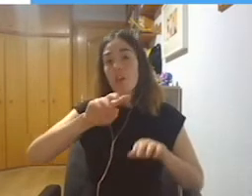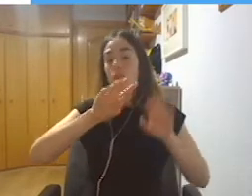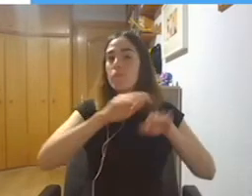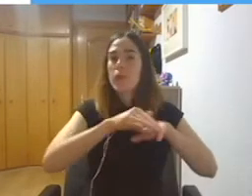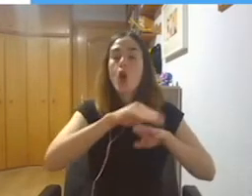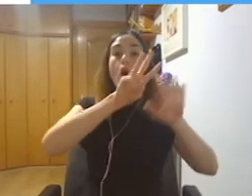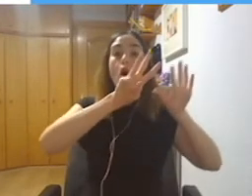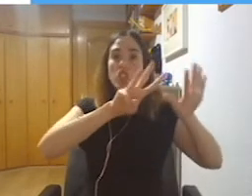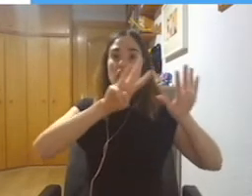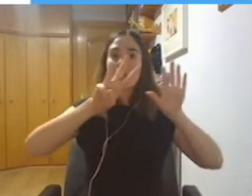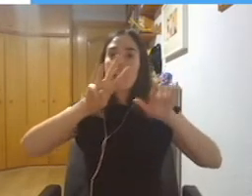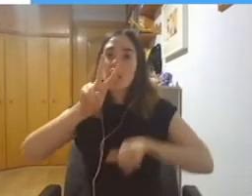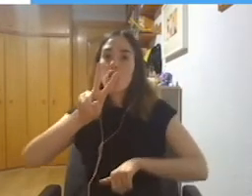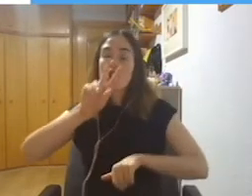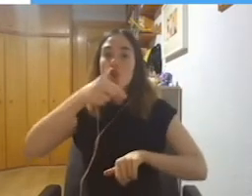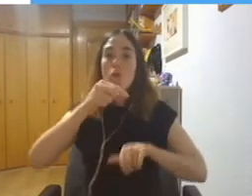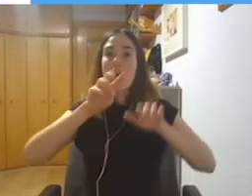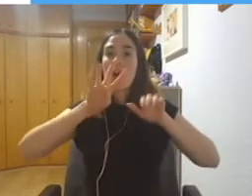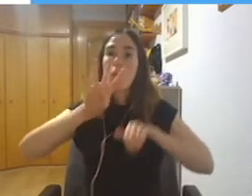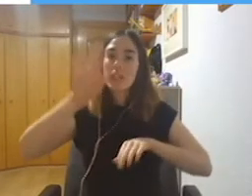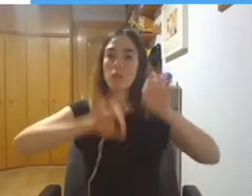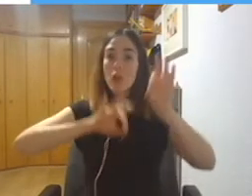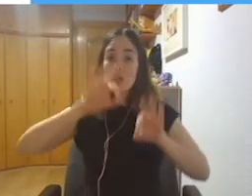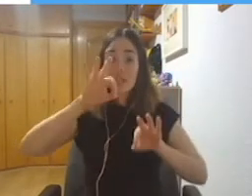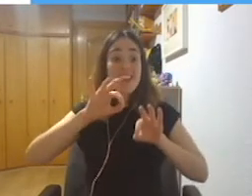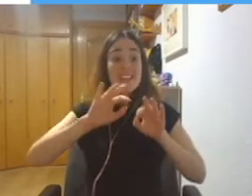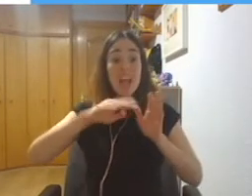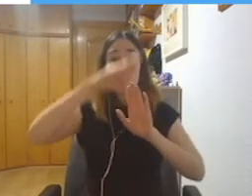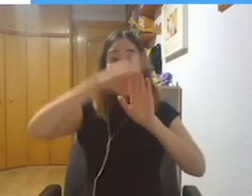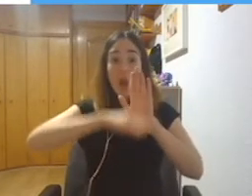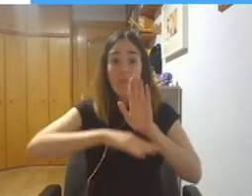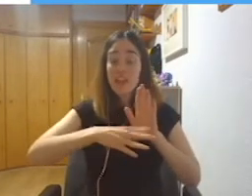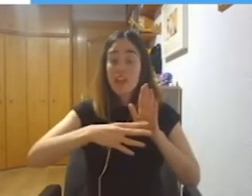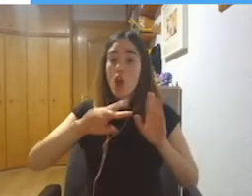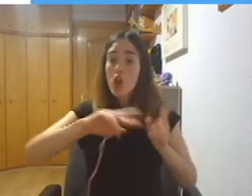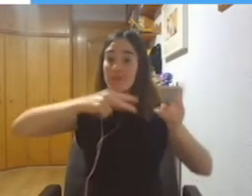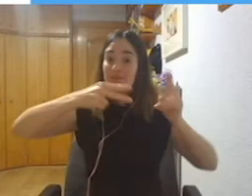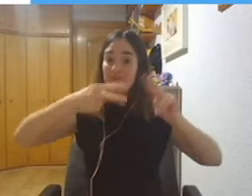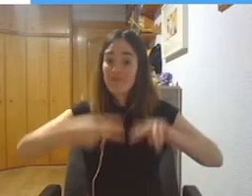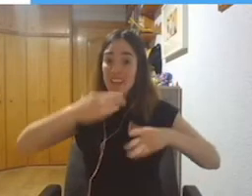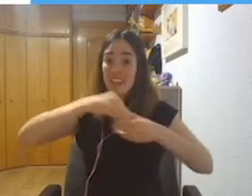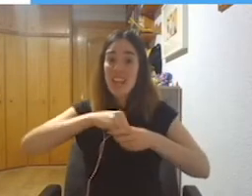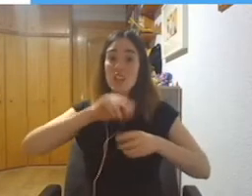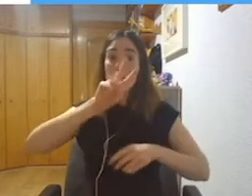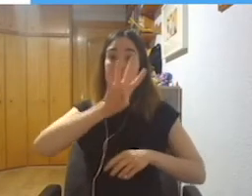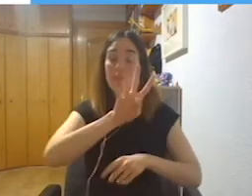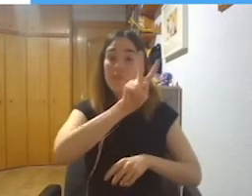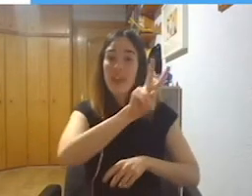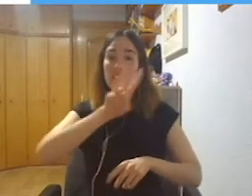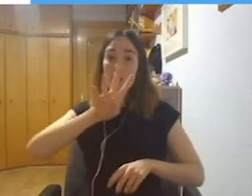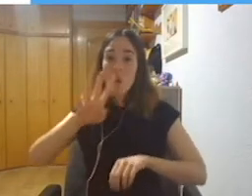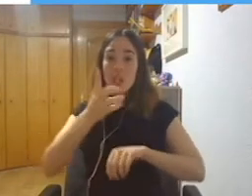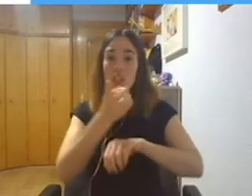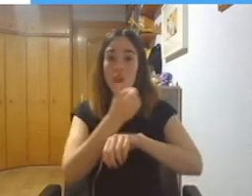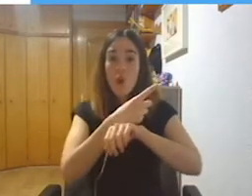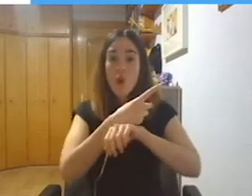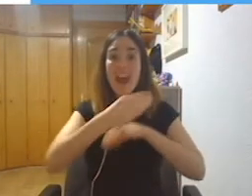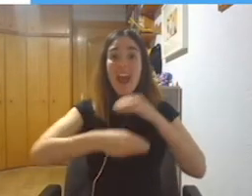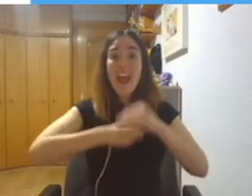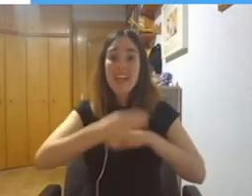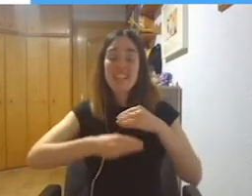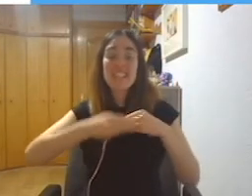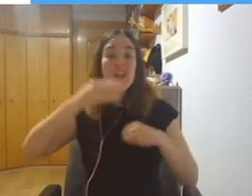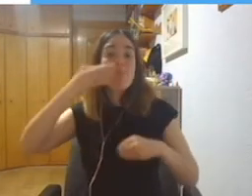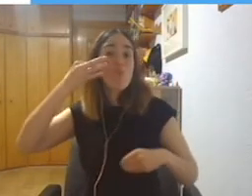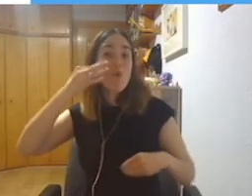82,4% de la programación interpretada a lengua de signos española en 24 horas está hecha por mujeres y solo